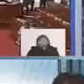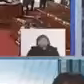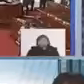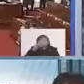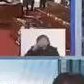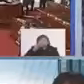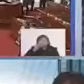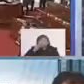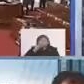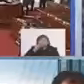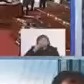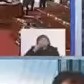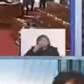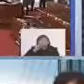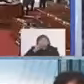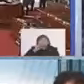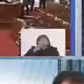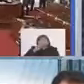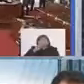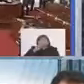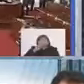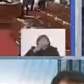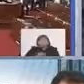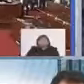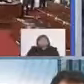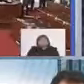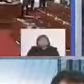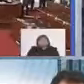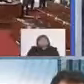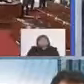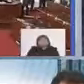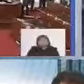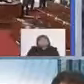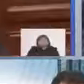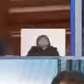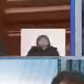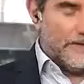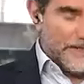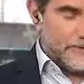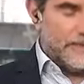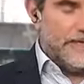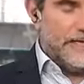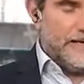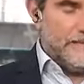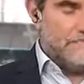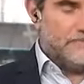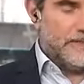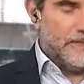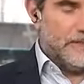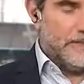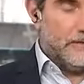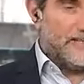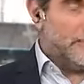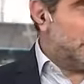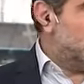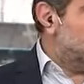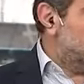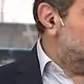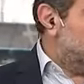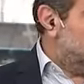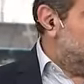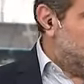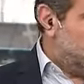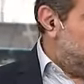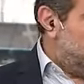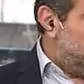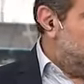todos los peruanos en estos momentos de crisis. Muchas gracias. Un abrazo. Lo más importante es el comunicado que nos leyó en vivo, que no